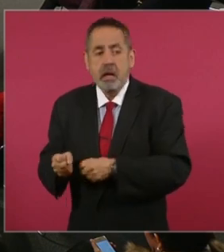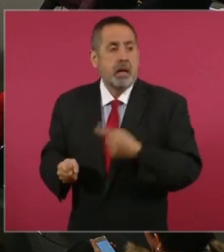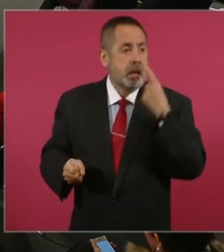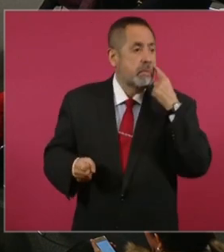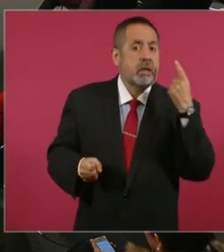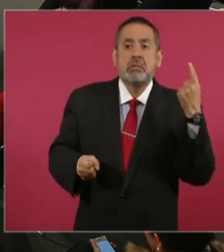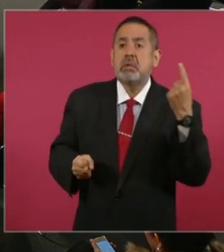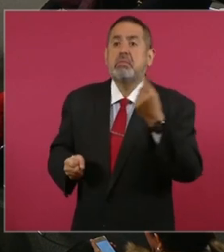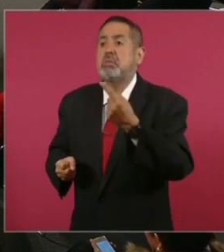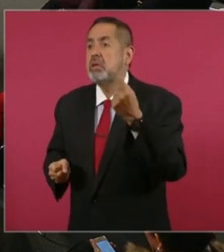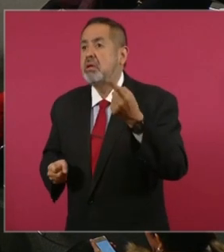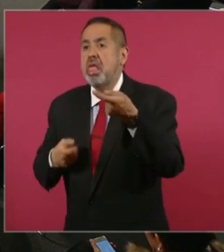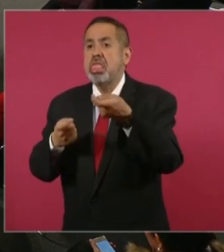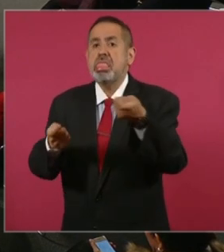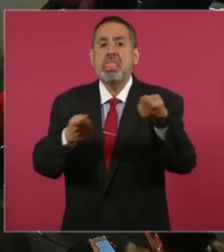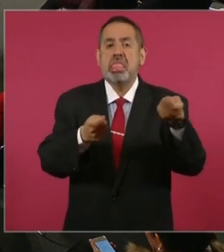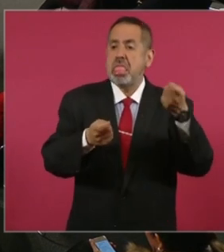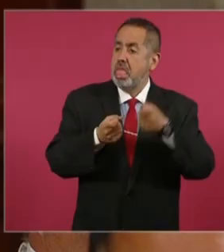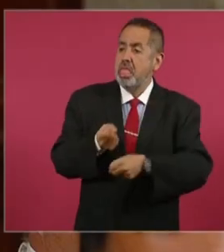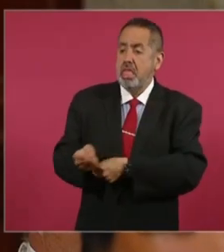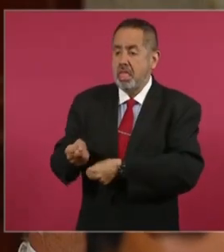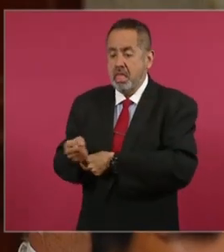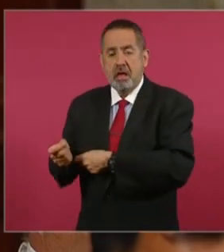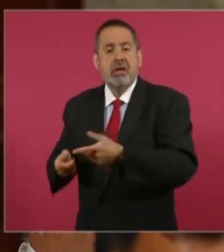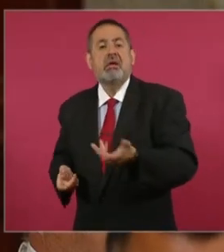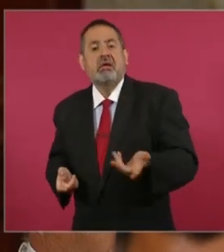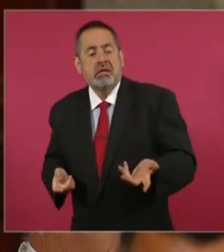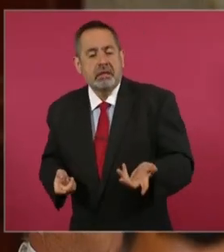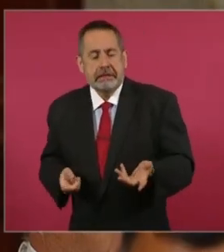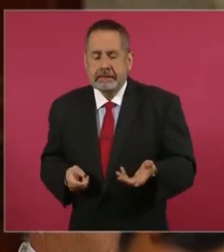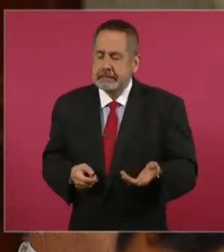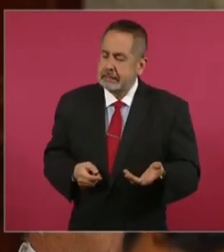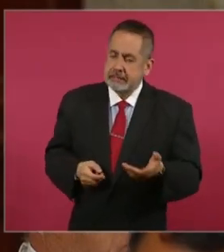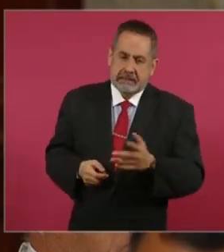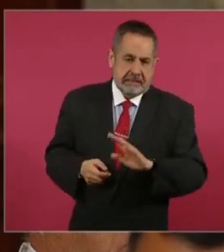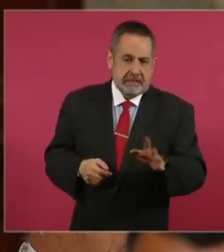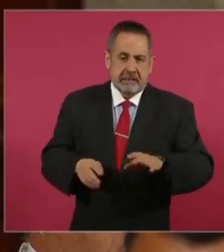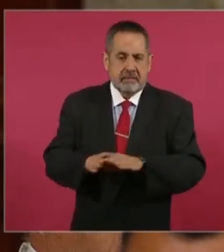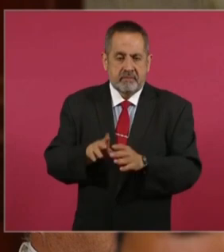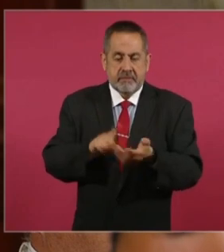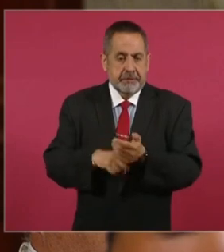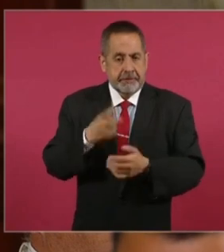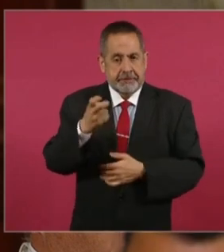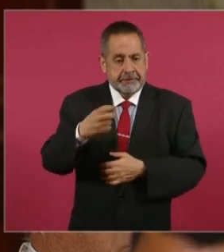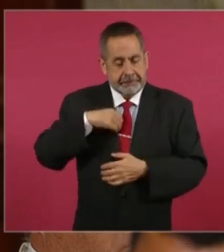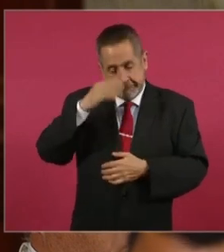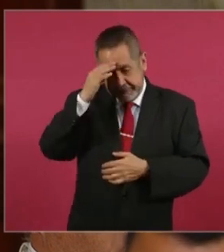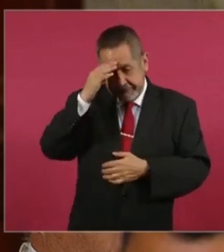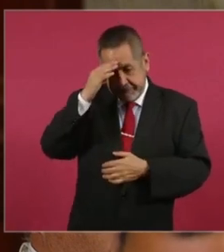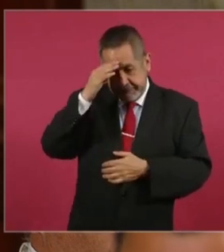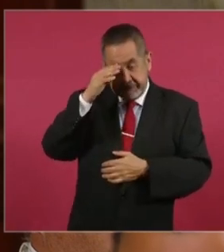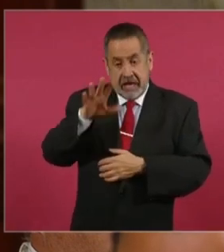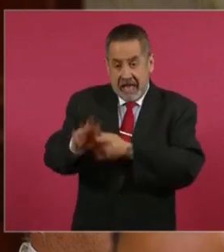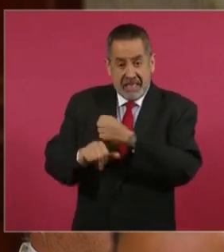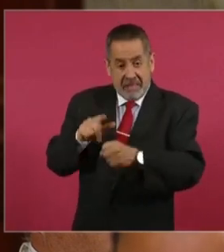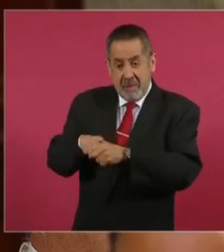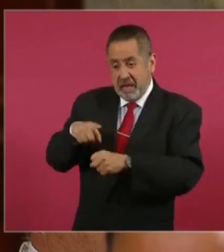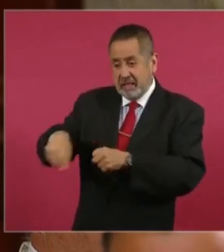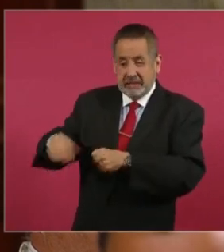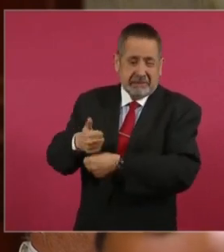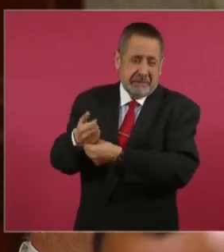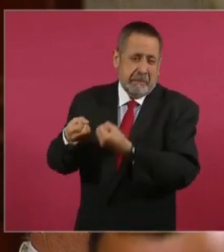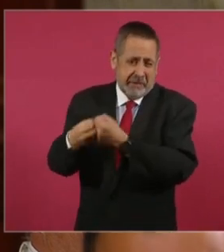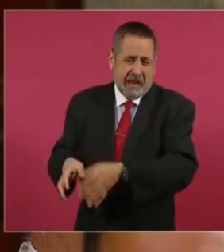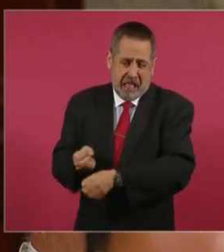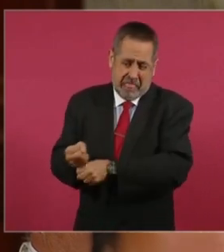constreñir y controlar a sus víctimas humanas. Así es como podemos afirmar que en el marco social, cuando los animales son víctimas de